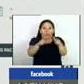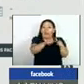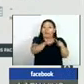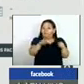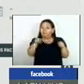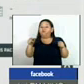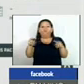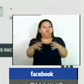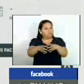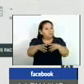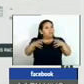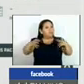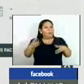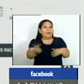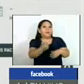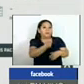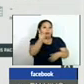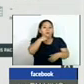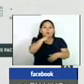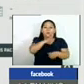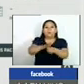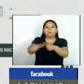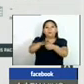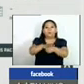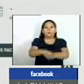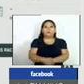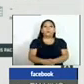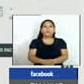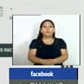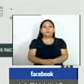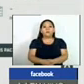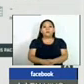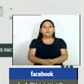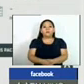cantidad de personas que han dado positivo por COVID-19.